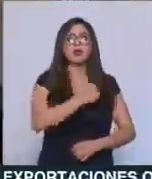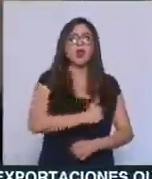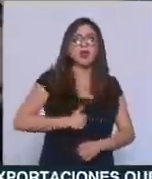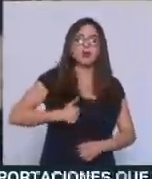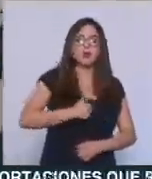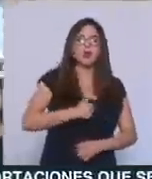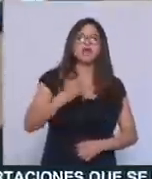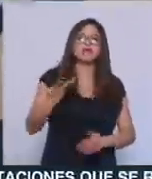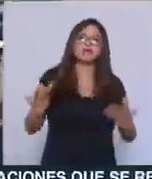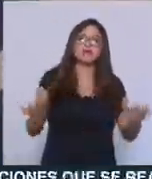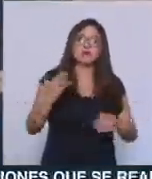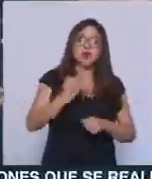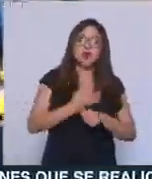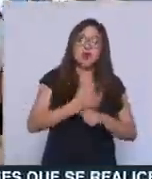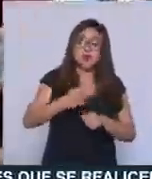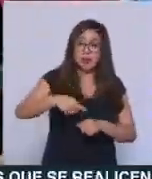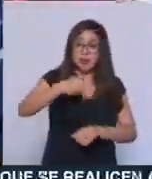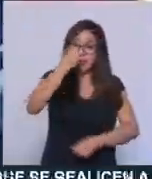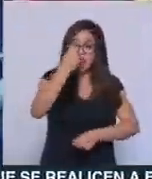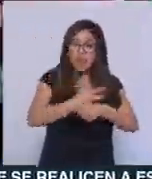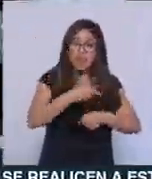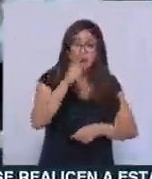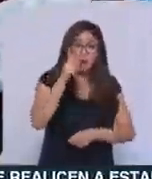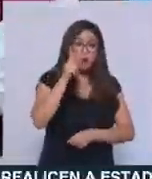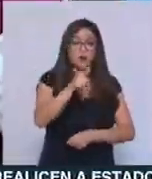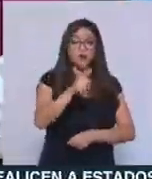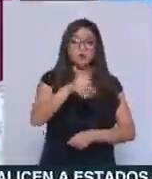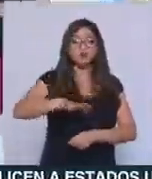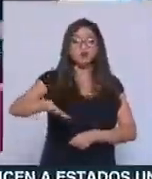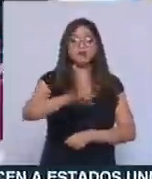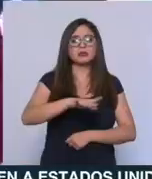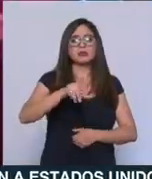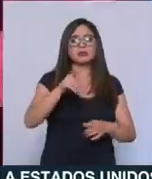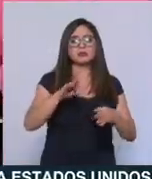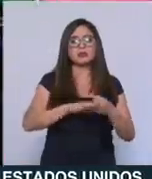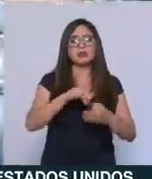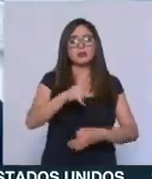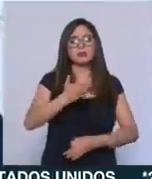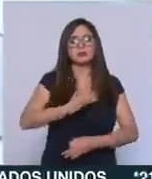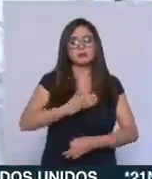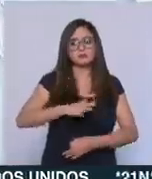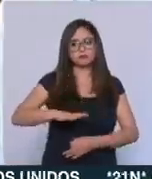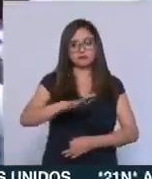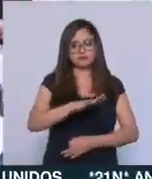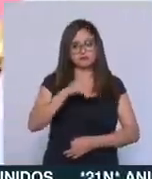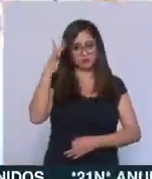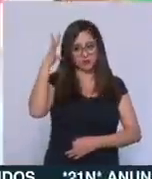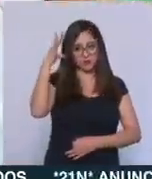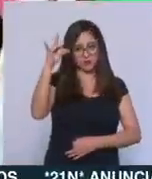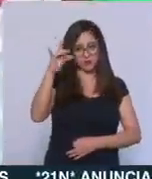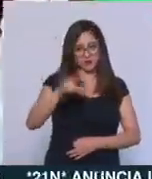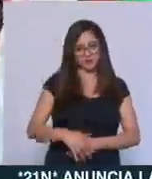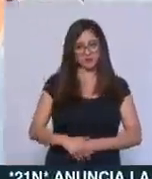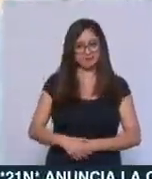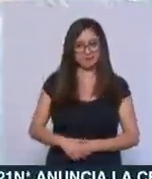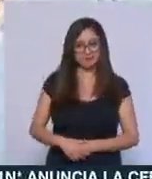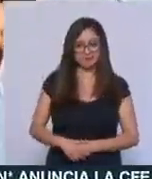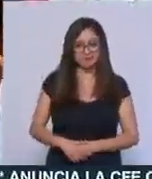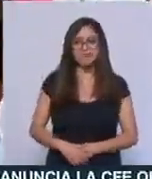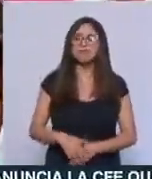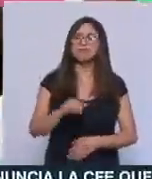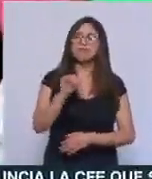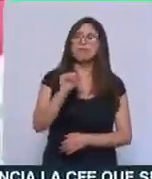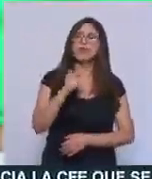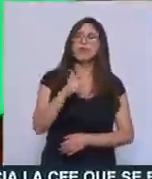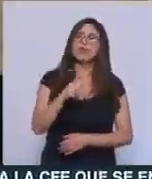lamentables hechos que ocurren a plena luz del día en el centro histórico de Cuernavaca. Angélica, muchas gracias por tu reporte, te mando